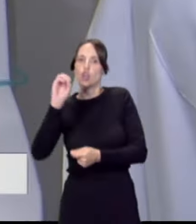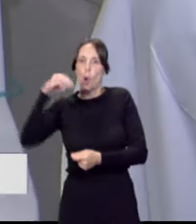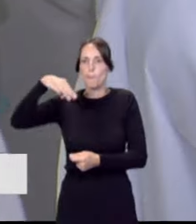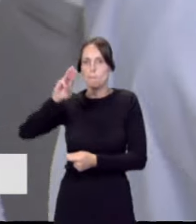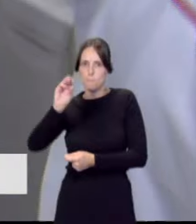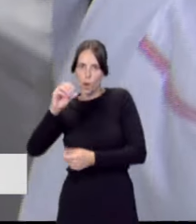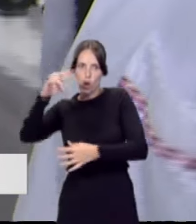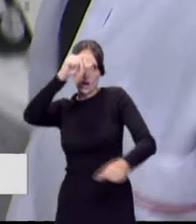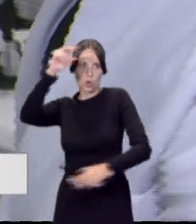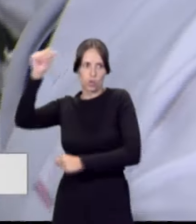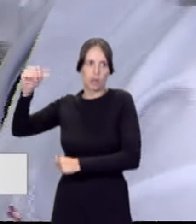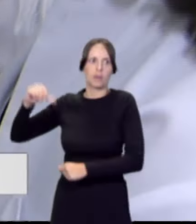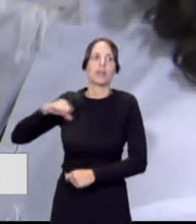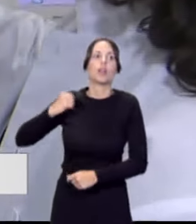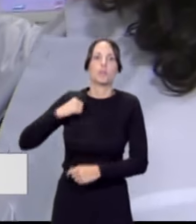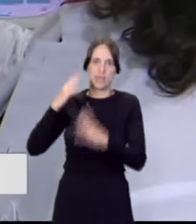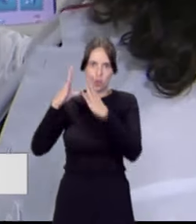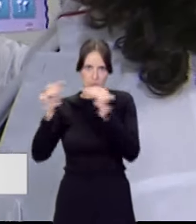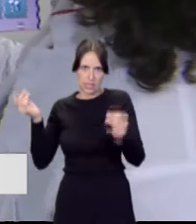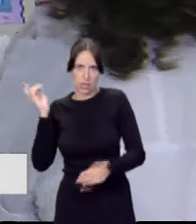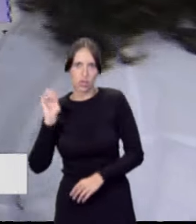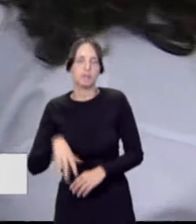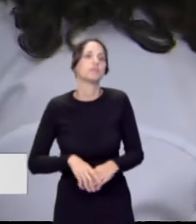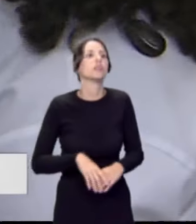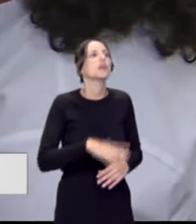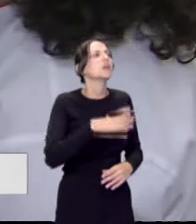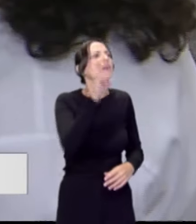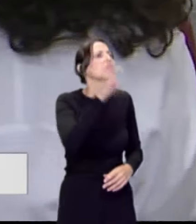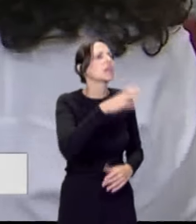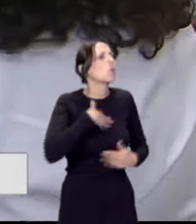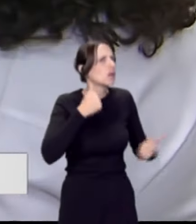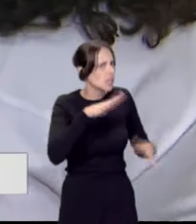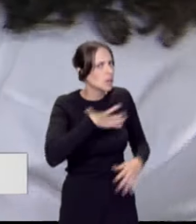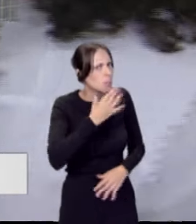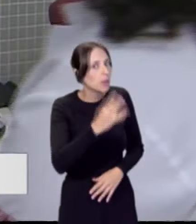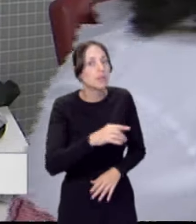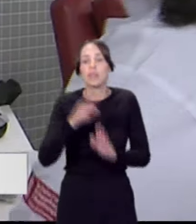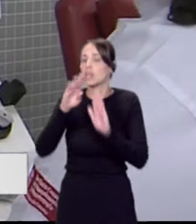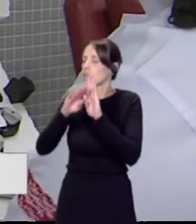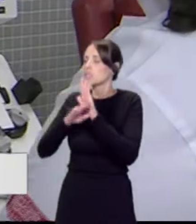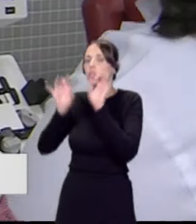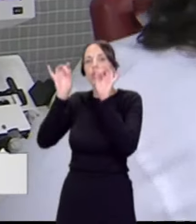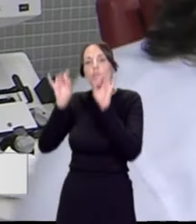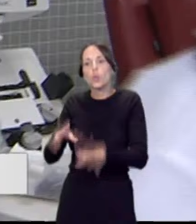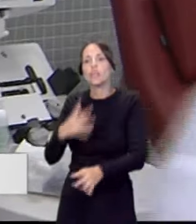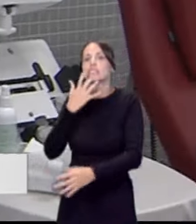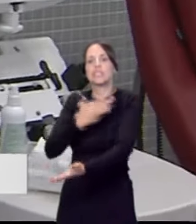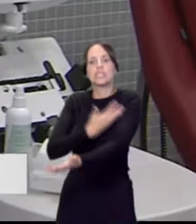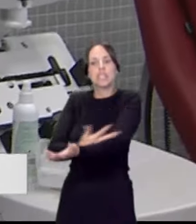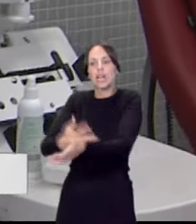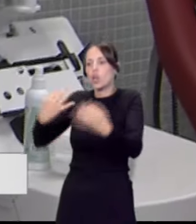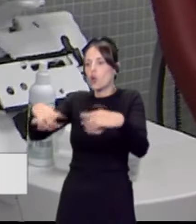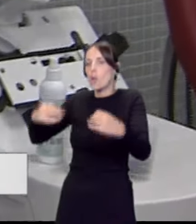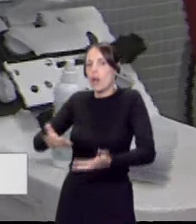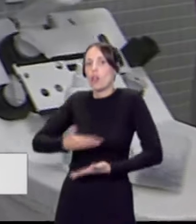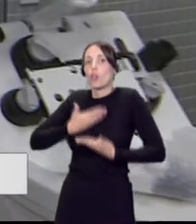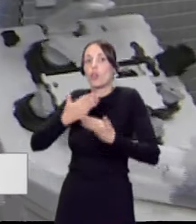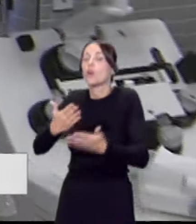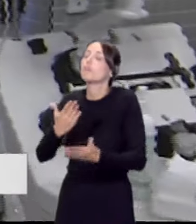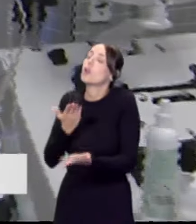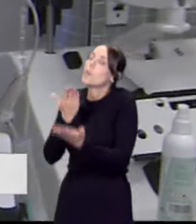cualquier persona puede acercarse a donar? Los requisitos son los mismos para donar sangre. Lo que pasa es que sí requerimos que tengan